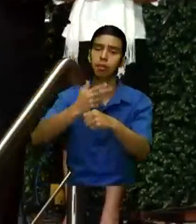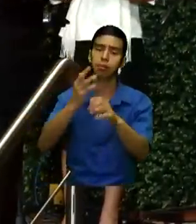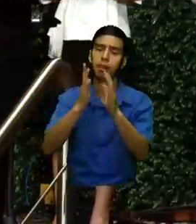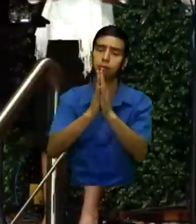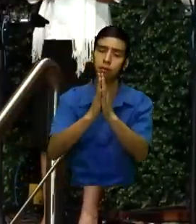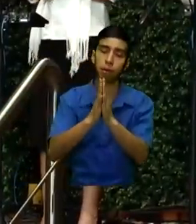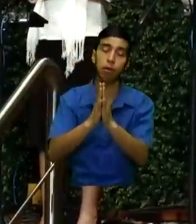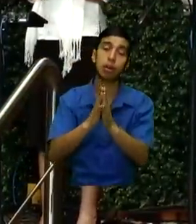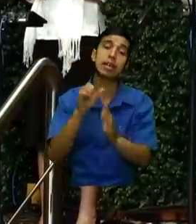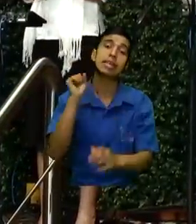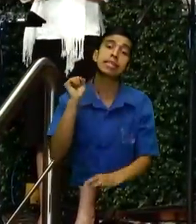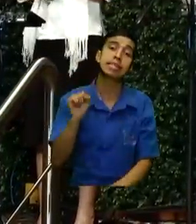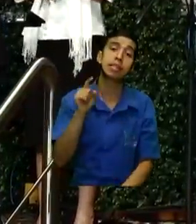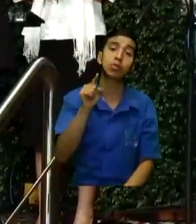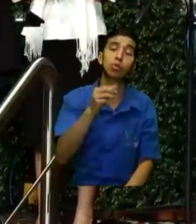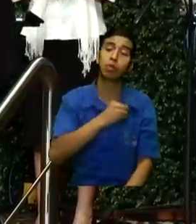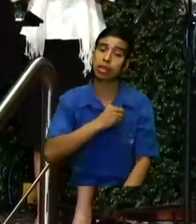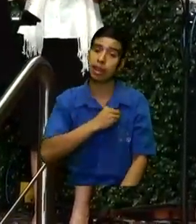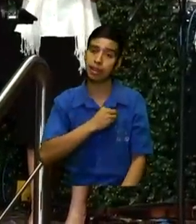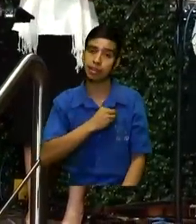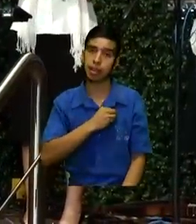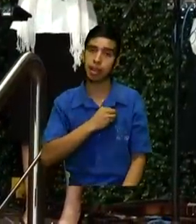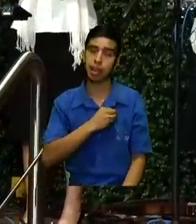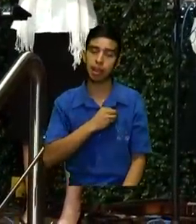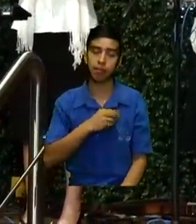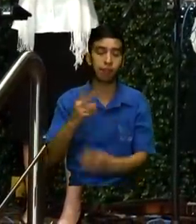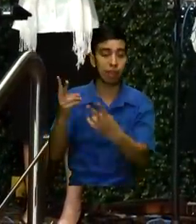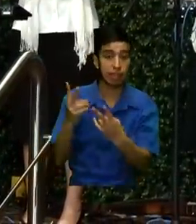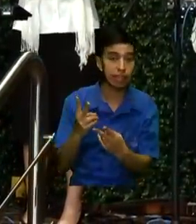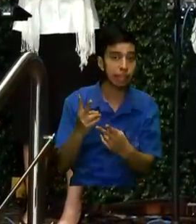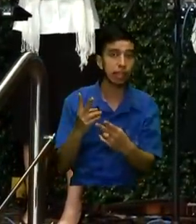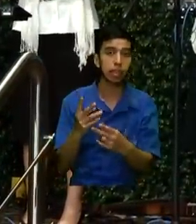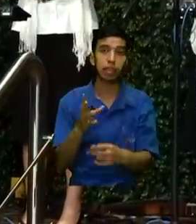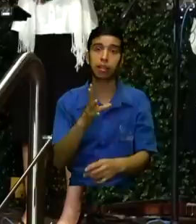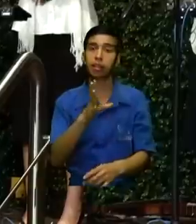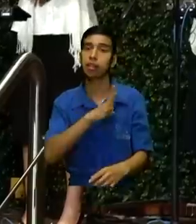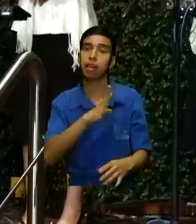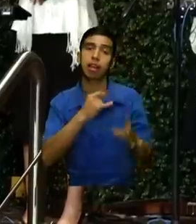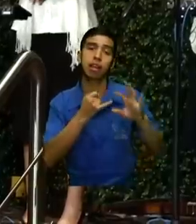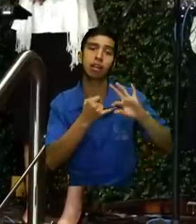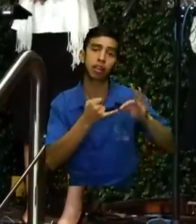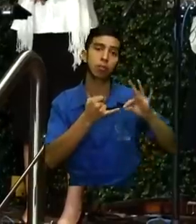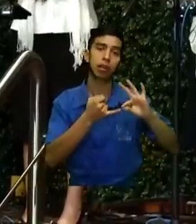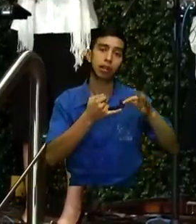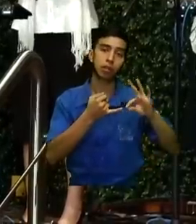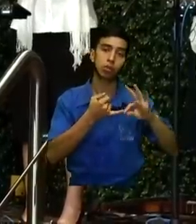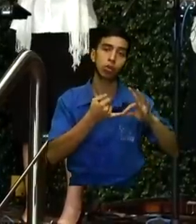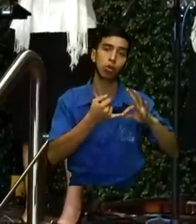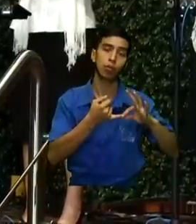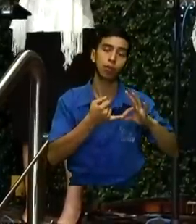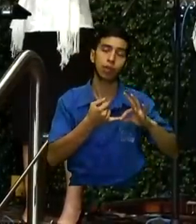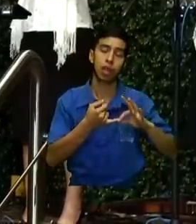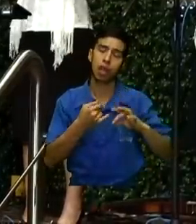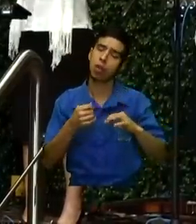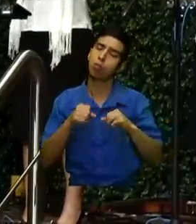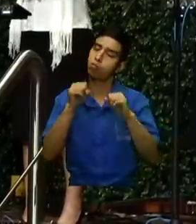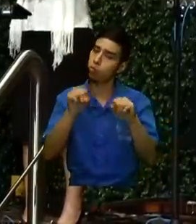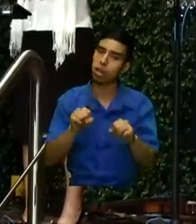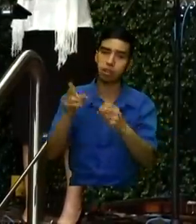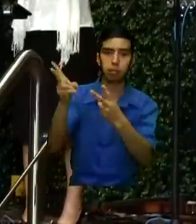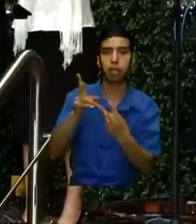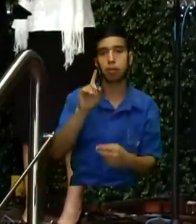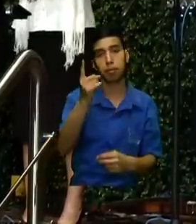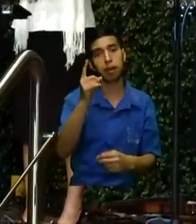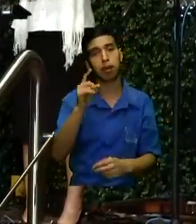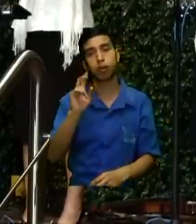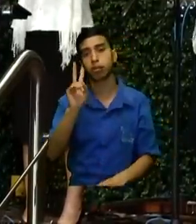está cumpliendo años. Aquí a mi lado izquierdo, por favor, si pueden pasar. Iglesia amada, ayúdenme a orar. Levantemos una oración hoy. Padre, en el